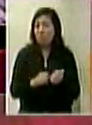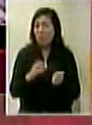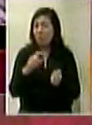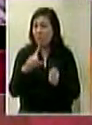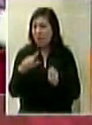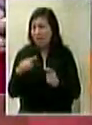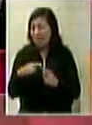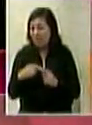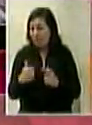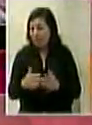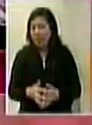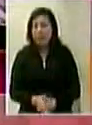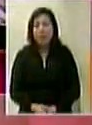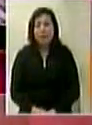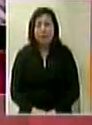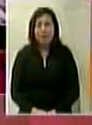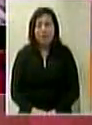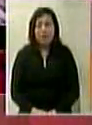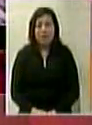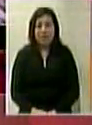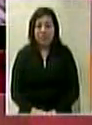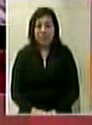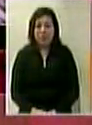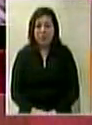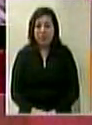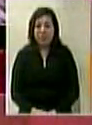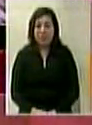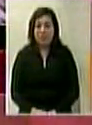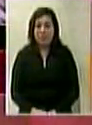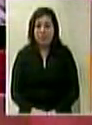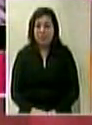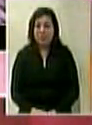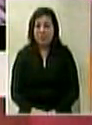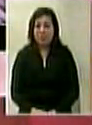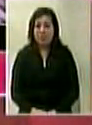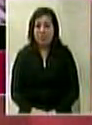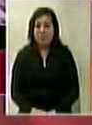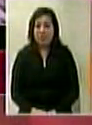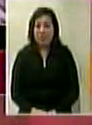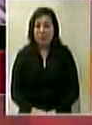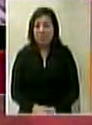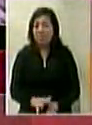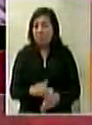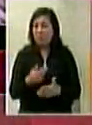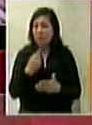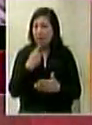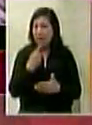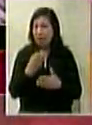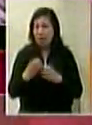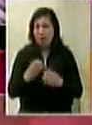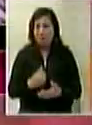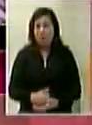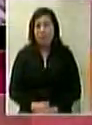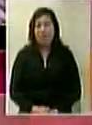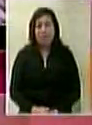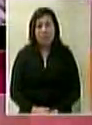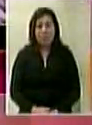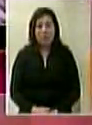Ollanta, haciendo política desde el penal en el régimen anterior. Y los medios de comunicación, ah,